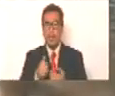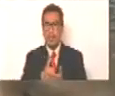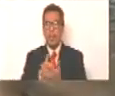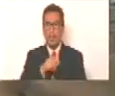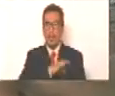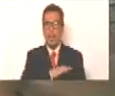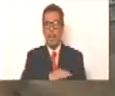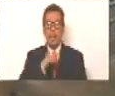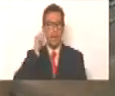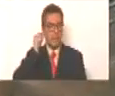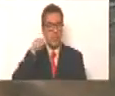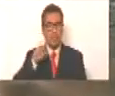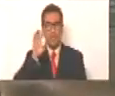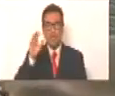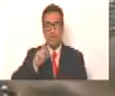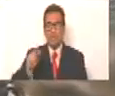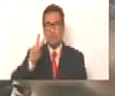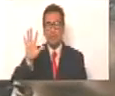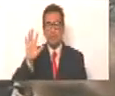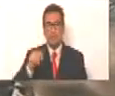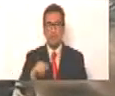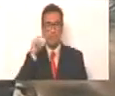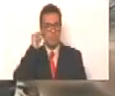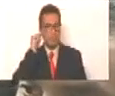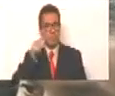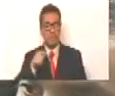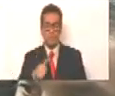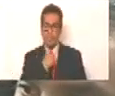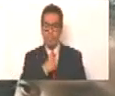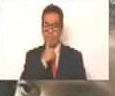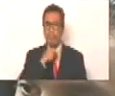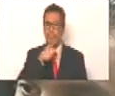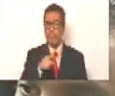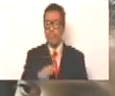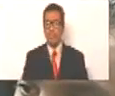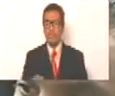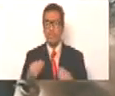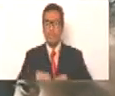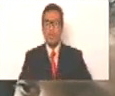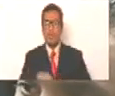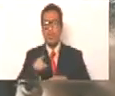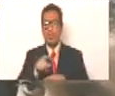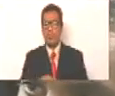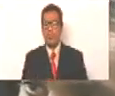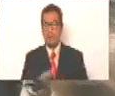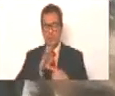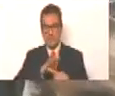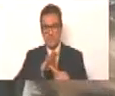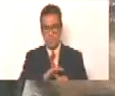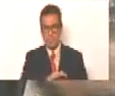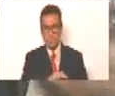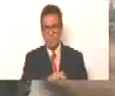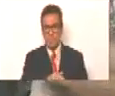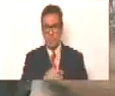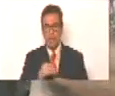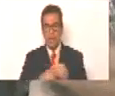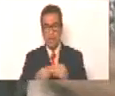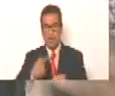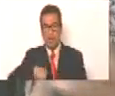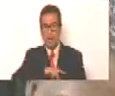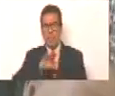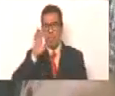patria venezolana, donde la mujer ha resistido ante los embates de las cruentas medidas coercitivas y unilaterales aplicadas a nuestro país, sin